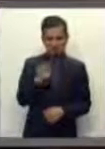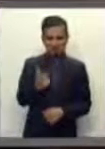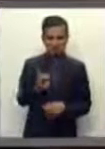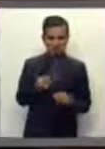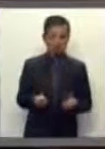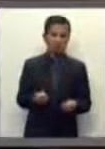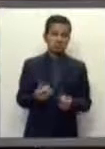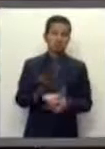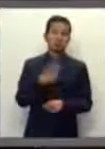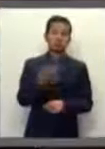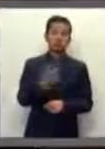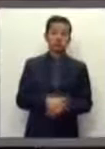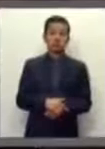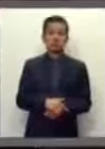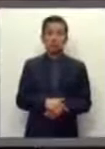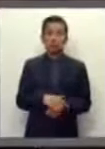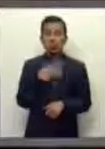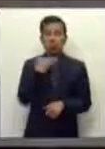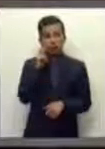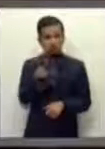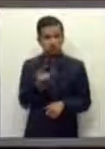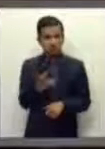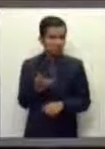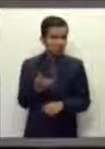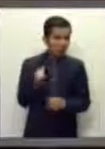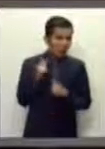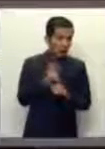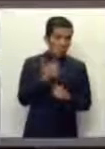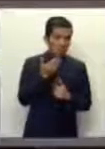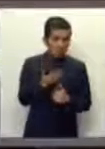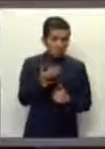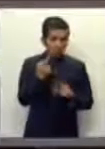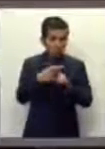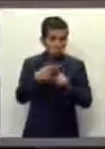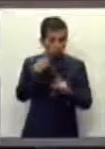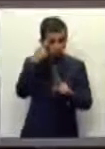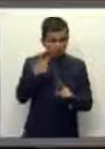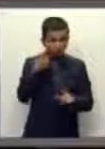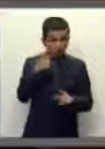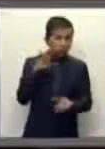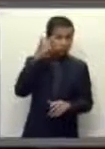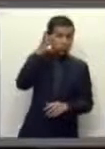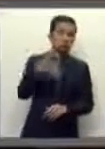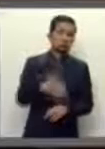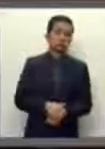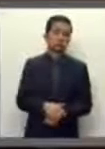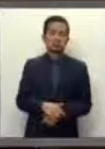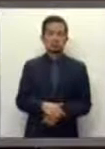este sentido no se vislumbra un augurio prometedor con el cambio